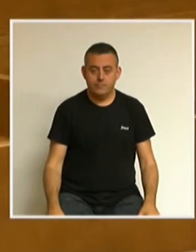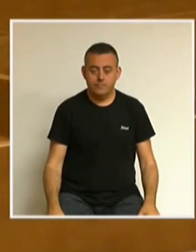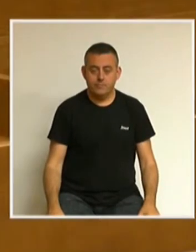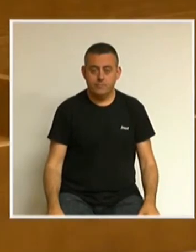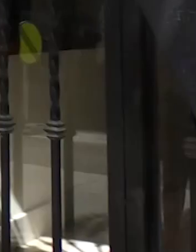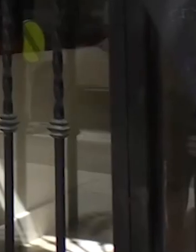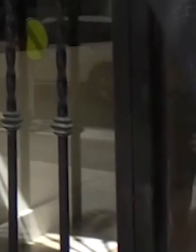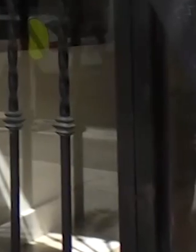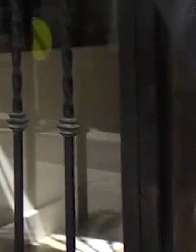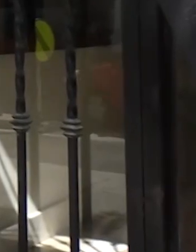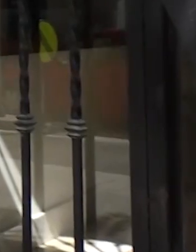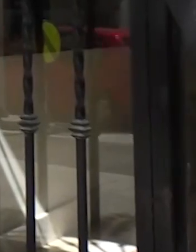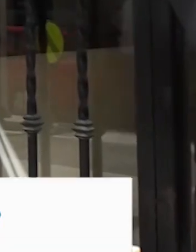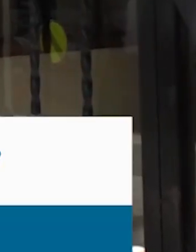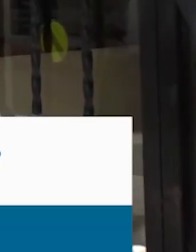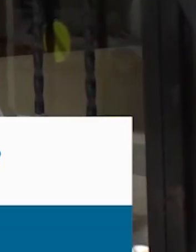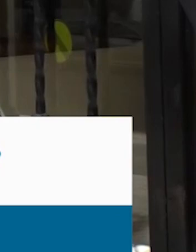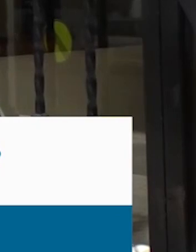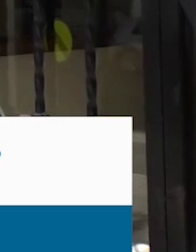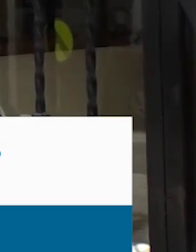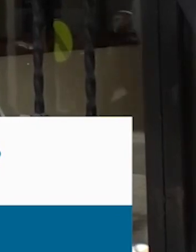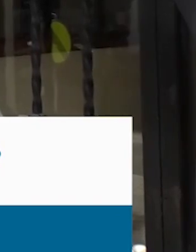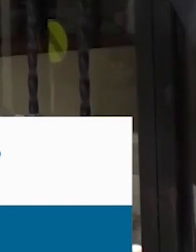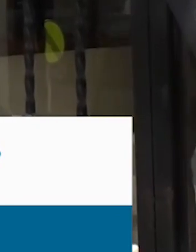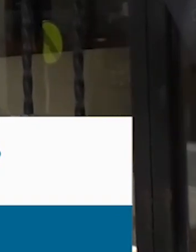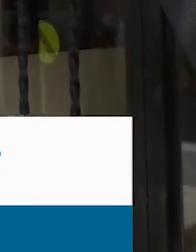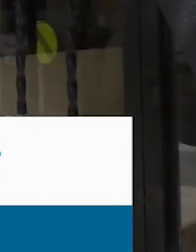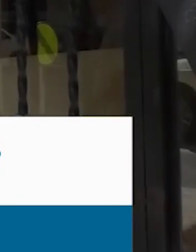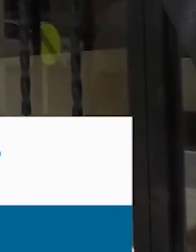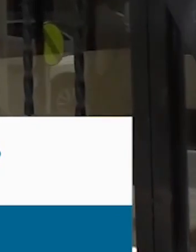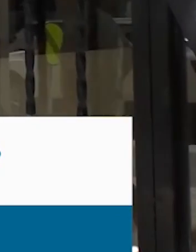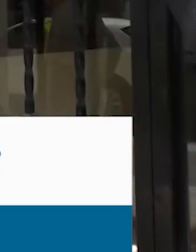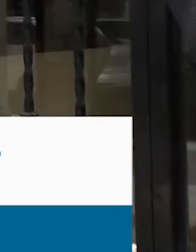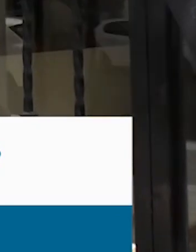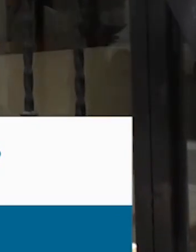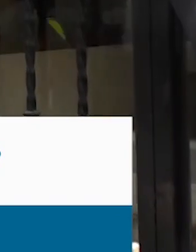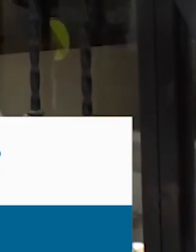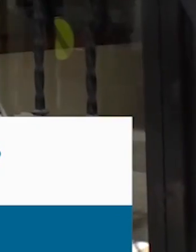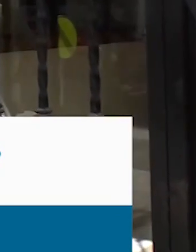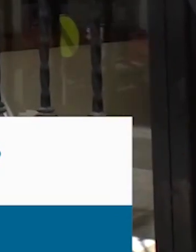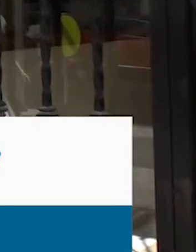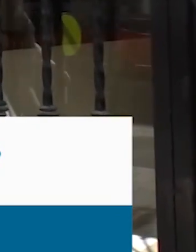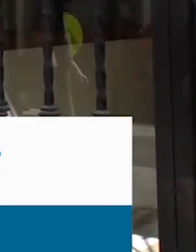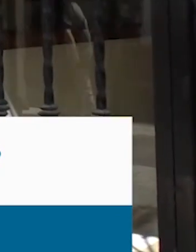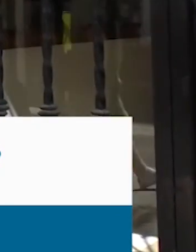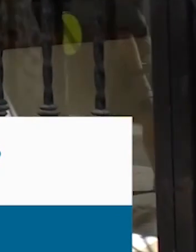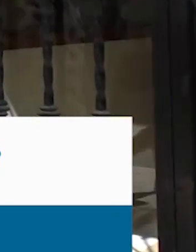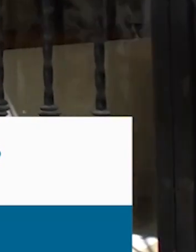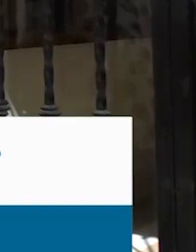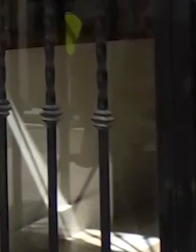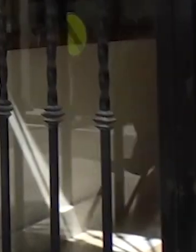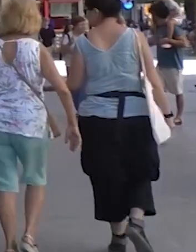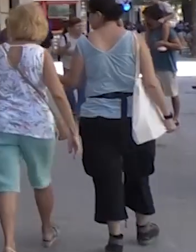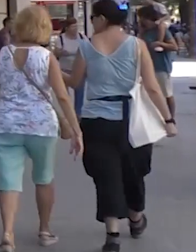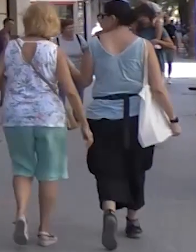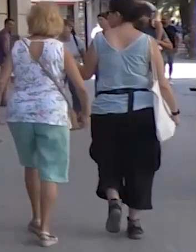Carlos Mazón. Fenomenal, claro, porque mis padres cuando heredaron de sus padres seguramente ya pagaron el impuesto que correspondía y yo lo veo